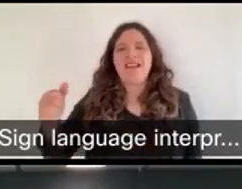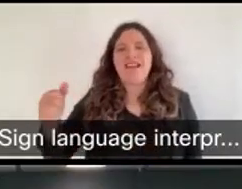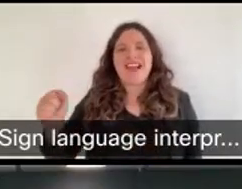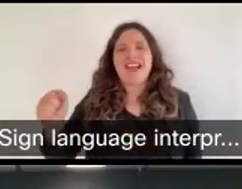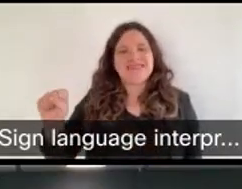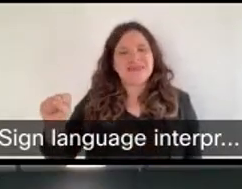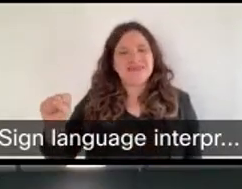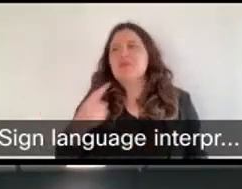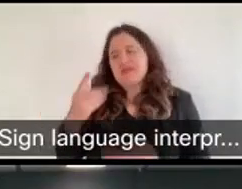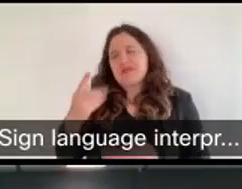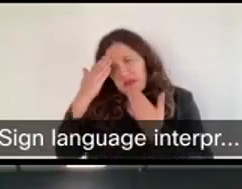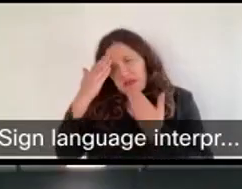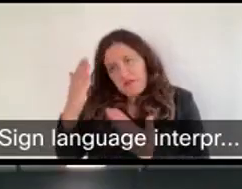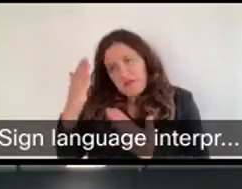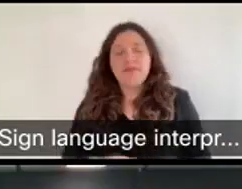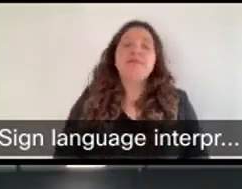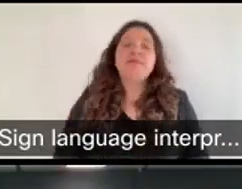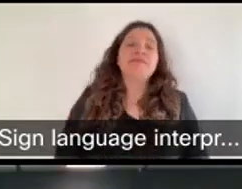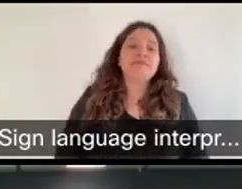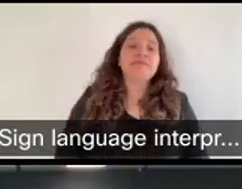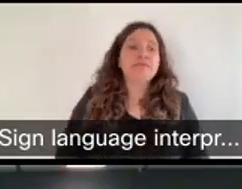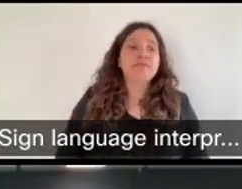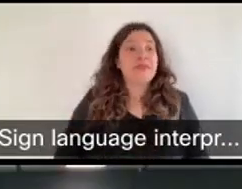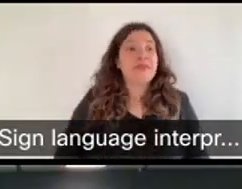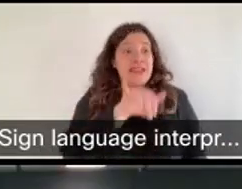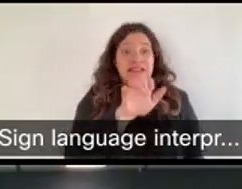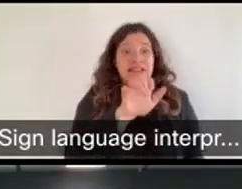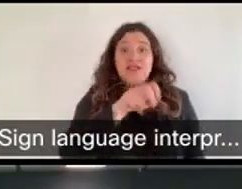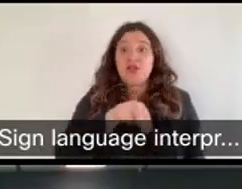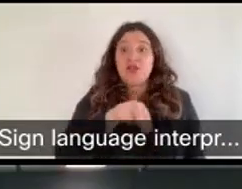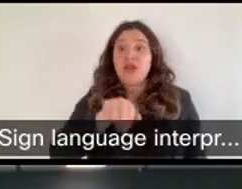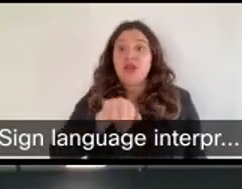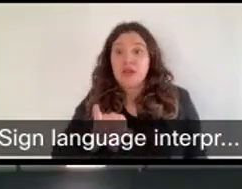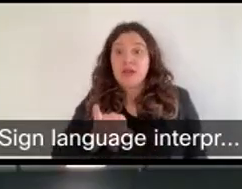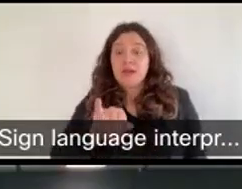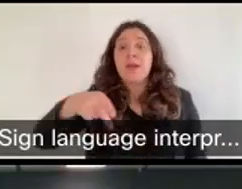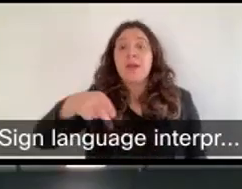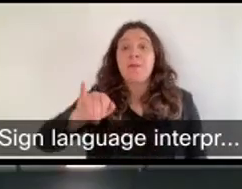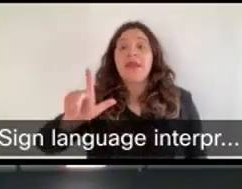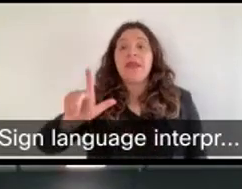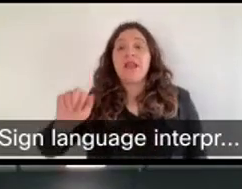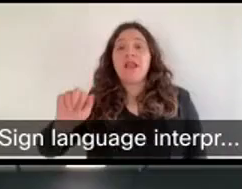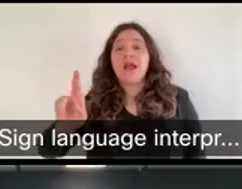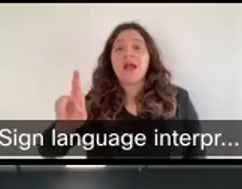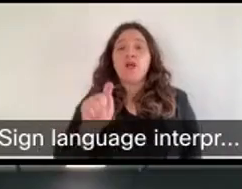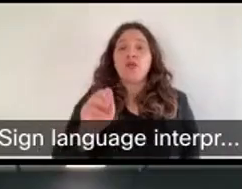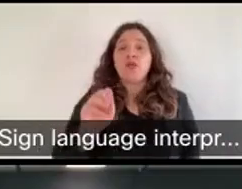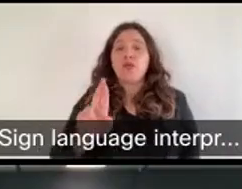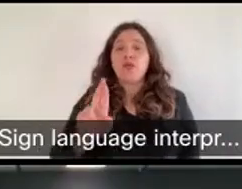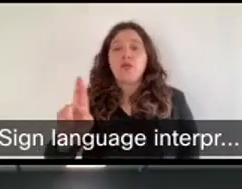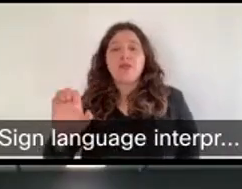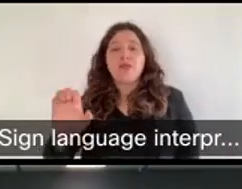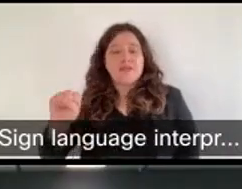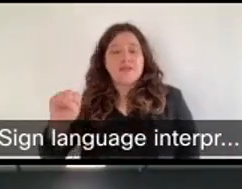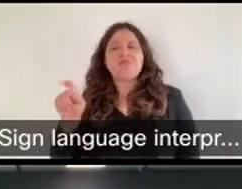Em, a Jenny Pilar Torres, jefa de la Oficina de Planeación y Estudios Sectoriales del